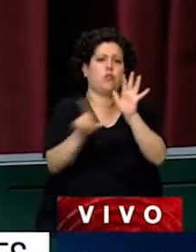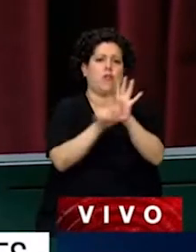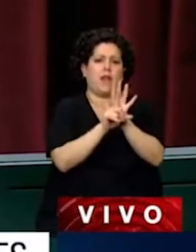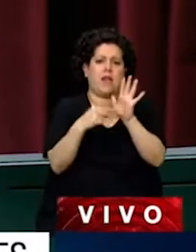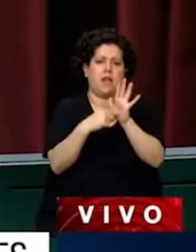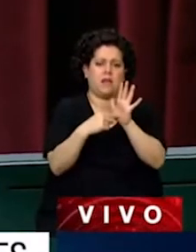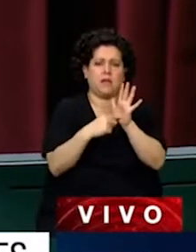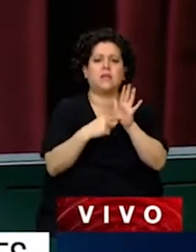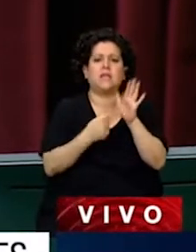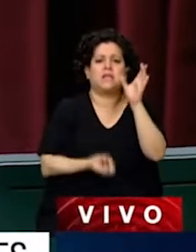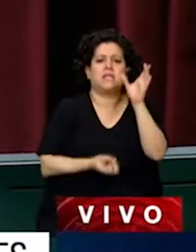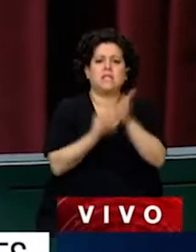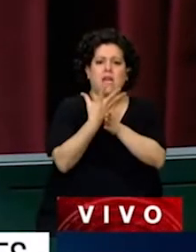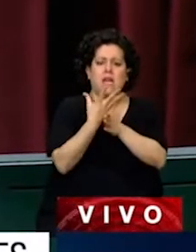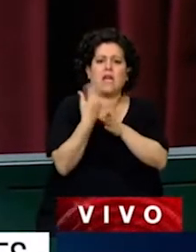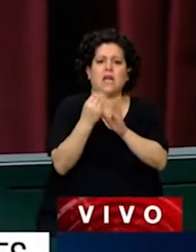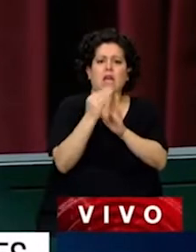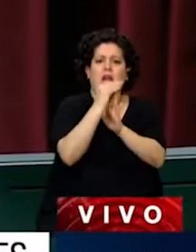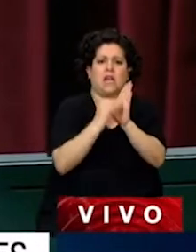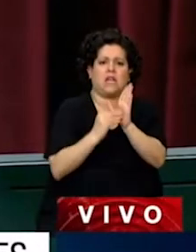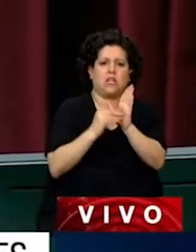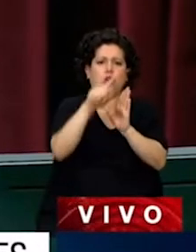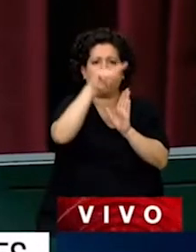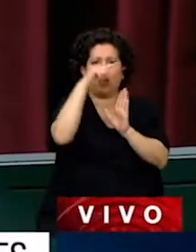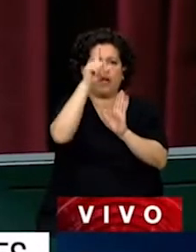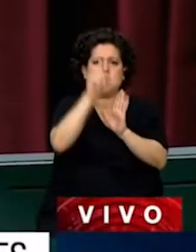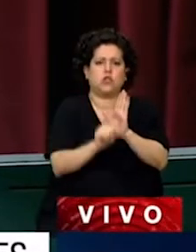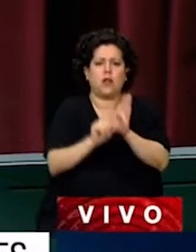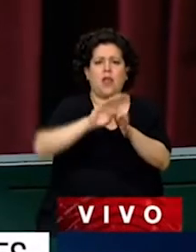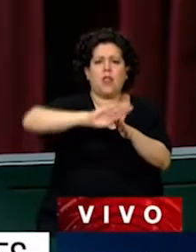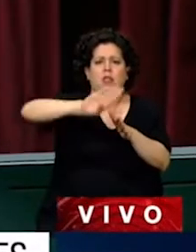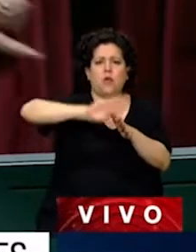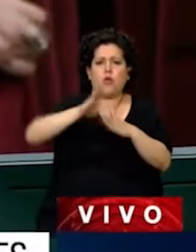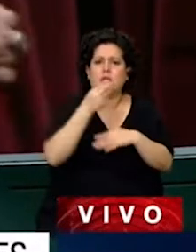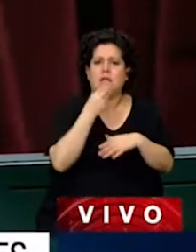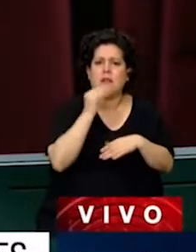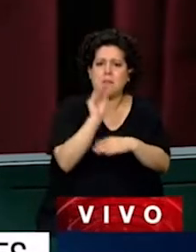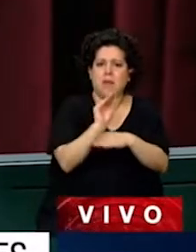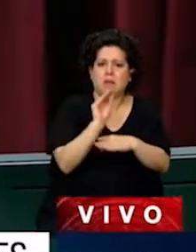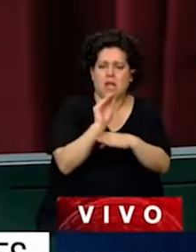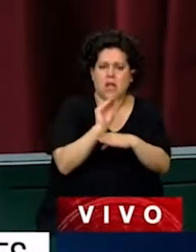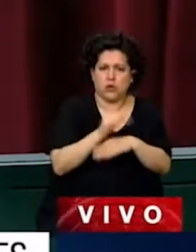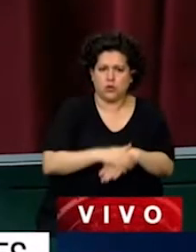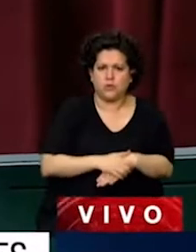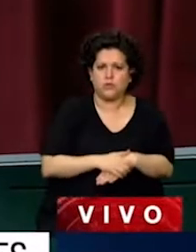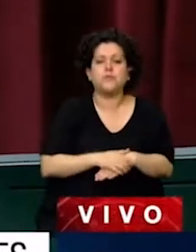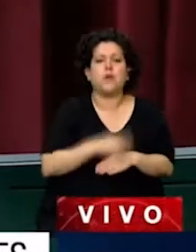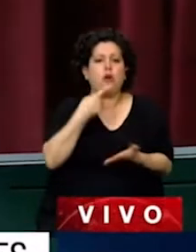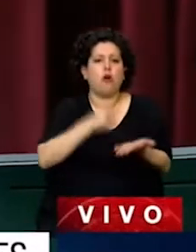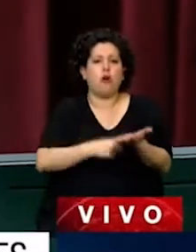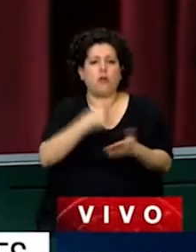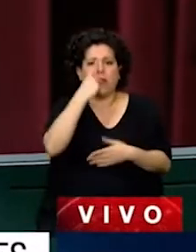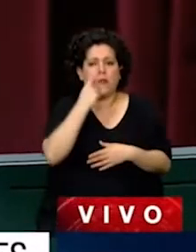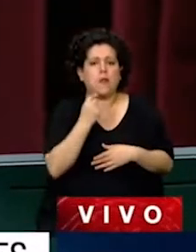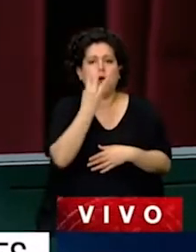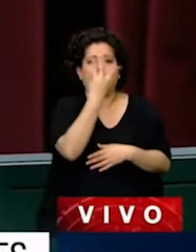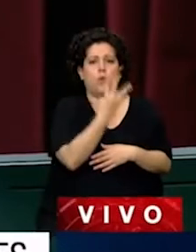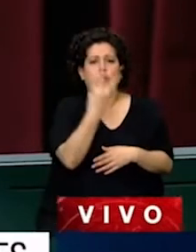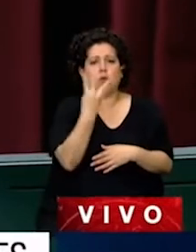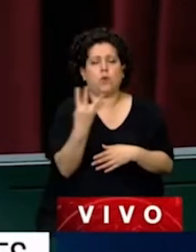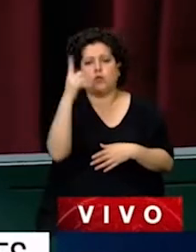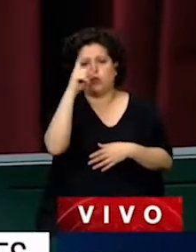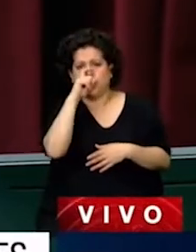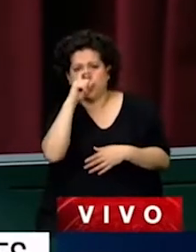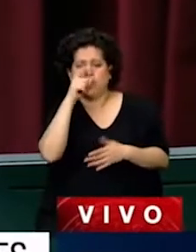por el cual se crea el Registro Nacional de Deudores Alimentarios Morosos. Orden del día